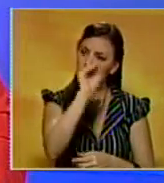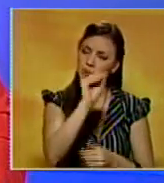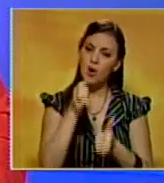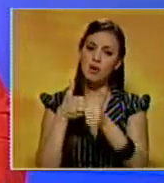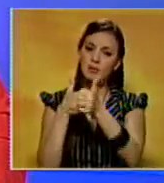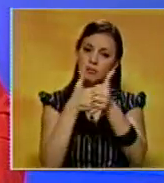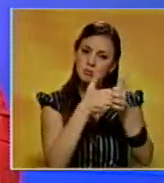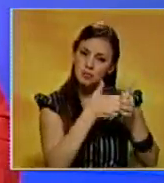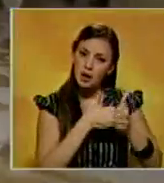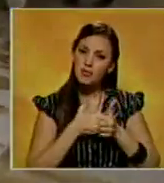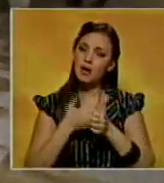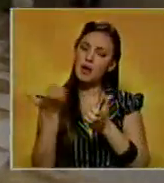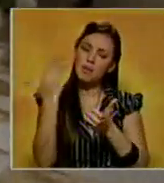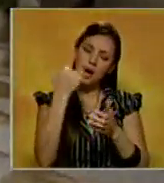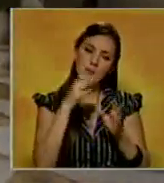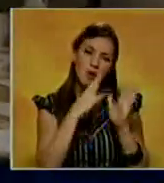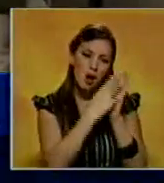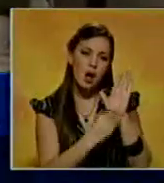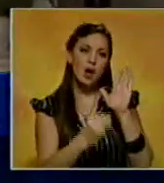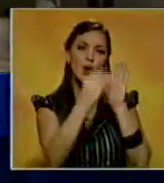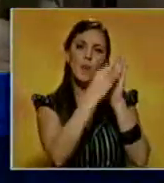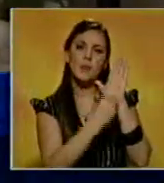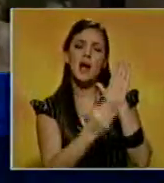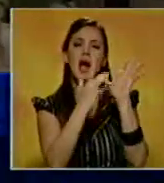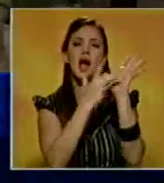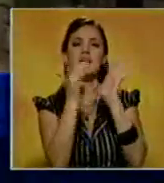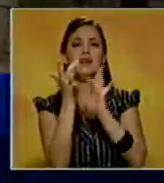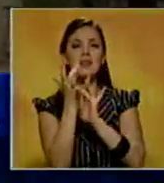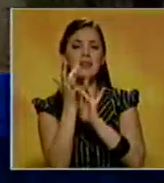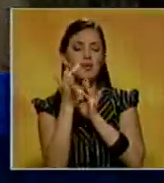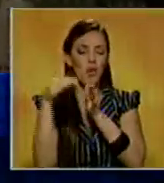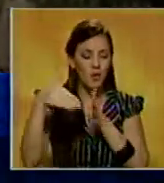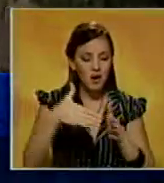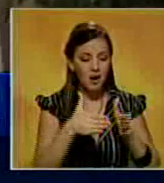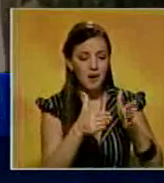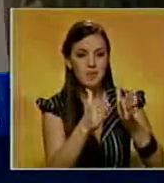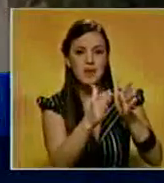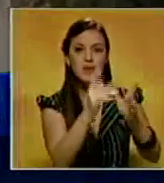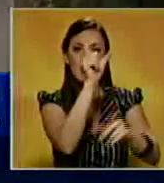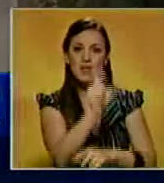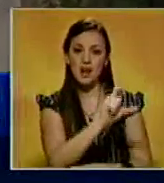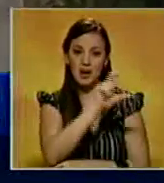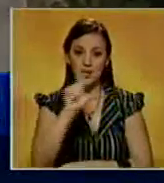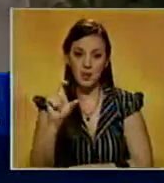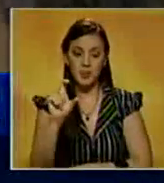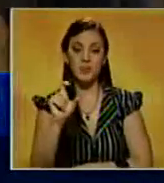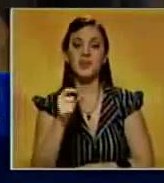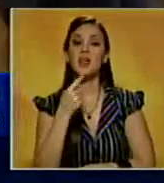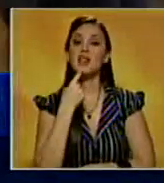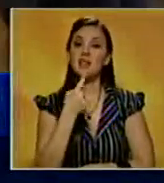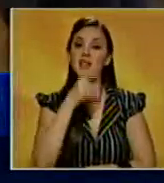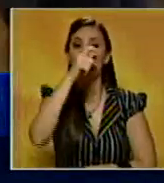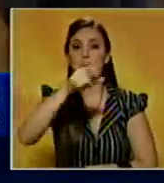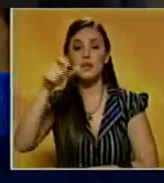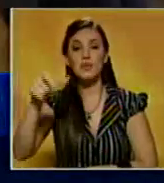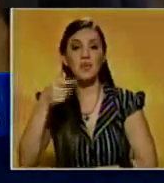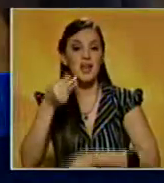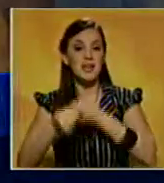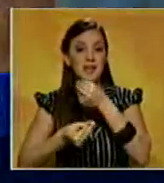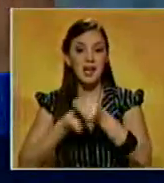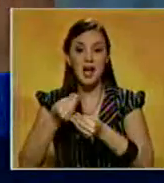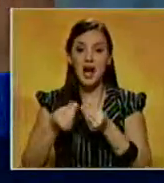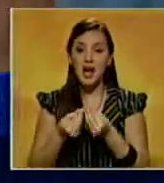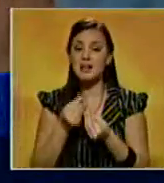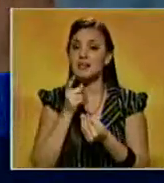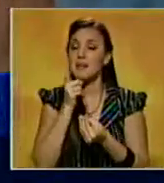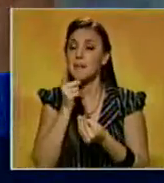cruz del Señor. En el cuarto día del sínodo de la familia, el Santo Padre aseguró que las personas que obran mal no tienen nombre en el libro